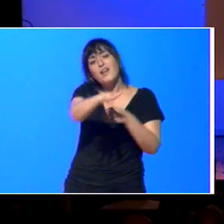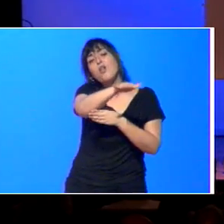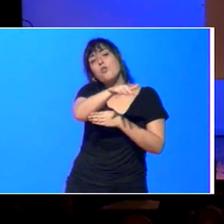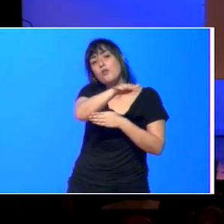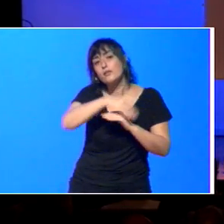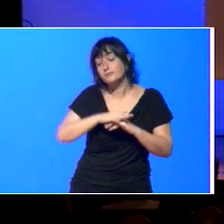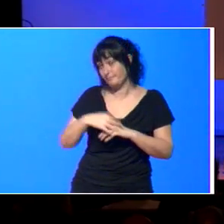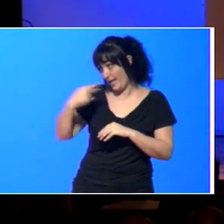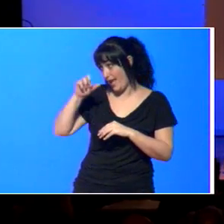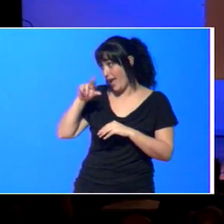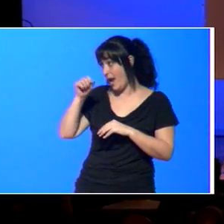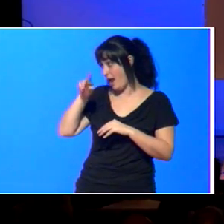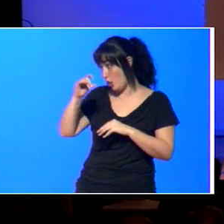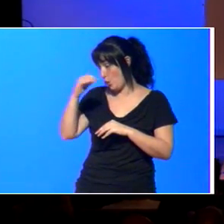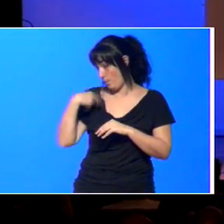favor. Bueno,